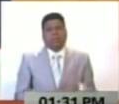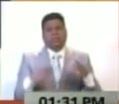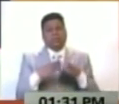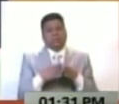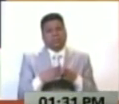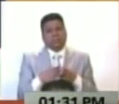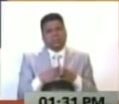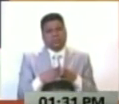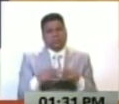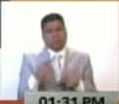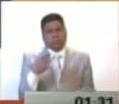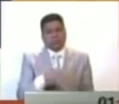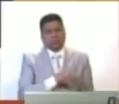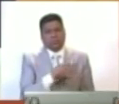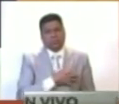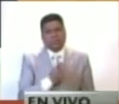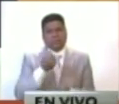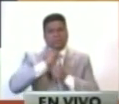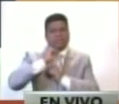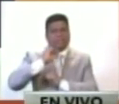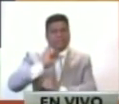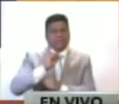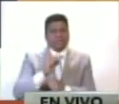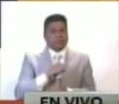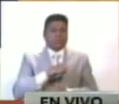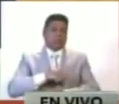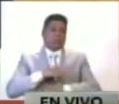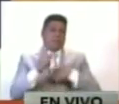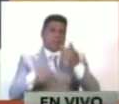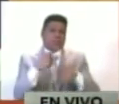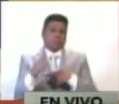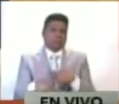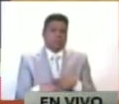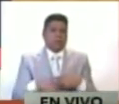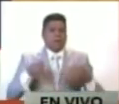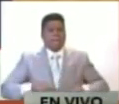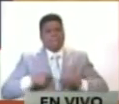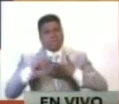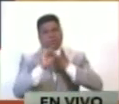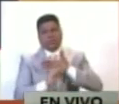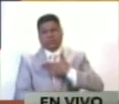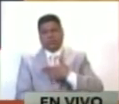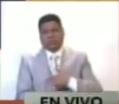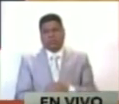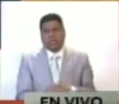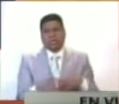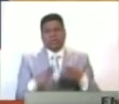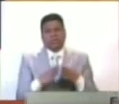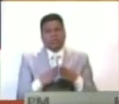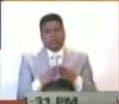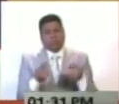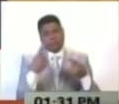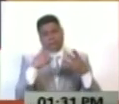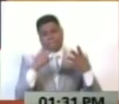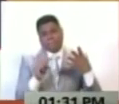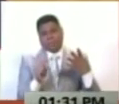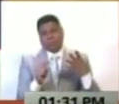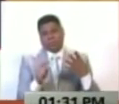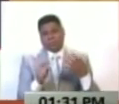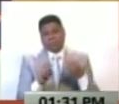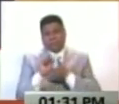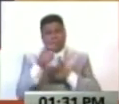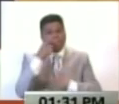Mercosur, defender las potencialidades productivas del Mercosur, defender la identidad cultural e histórica de nuestros pueblos del